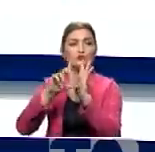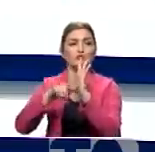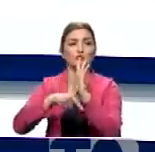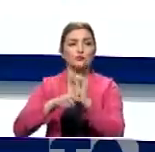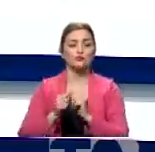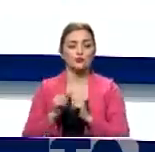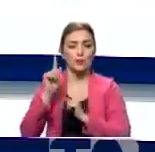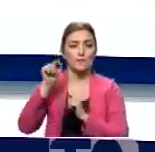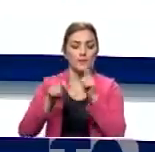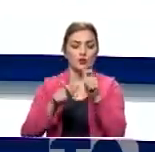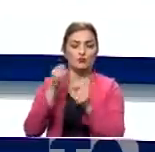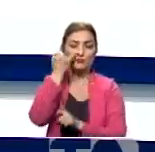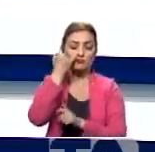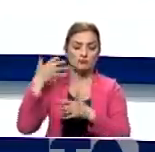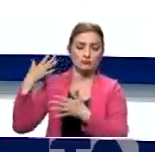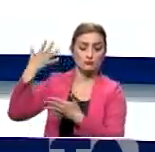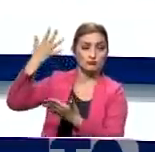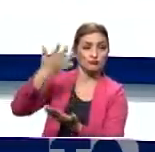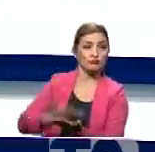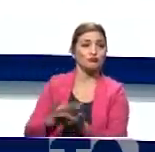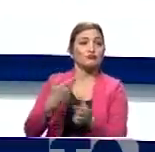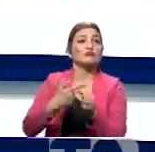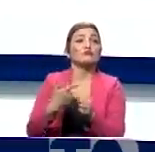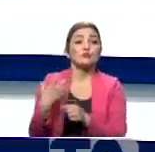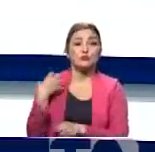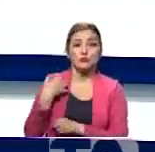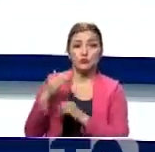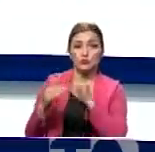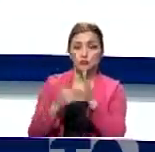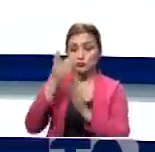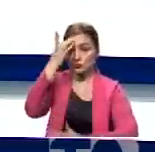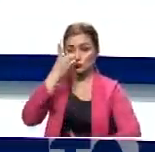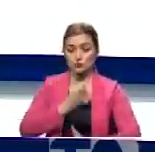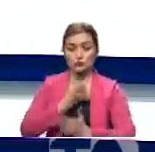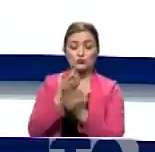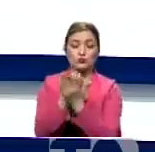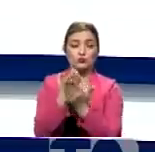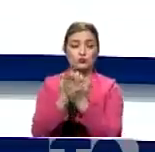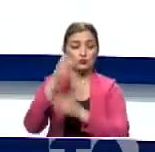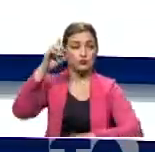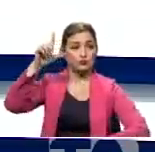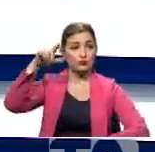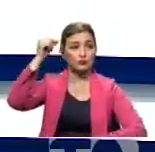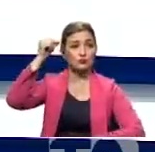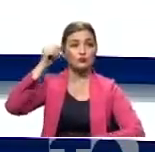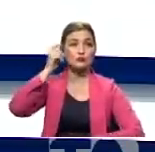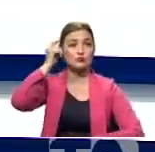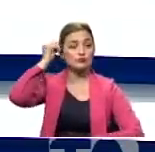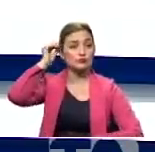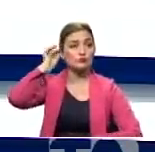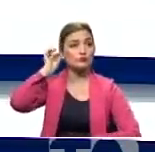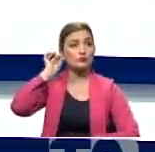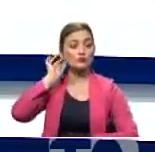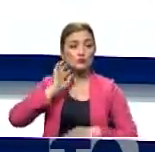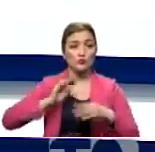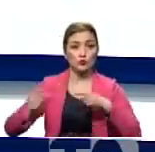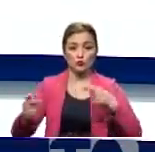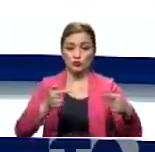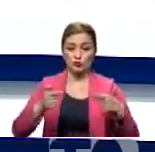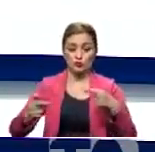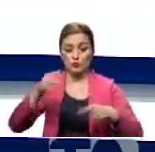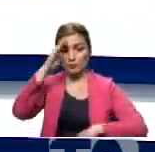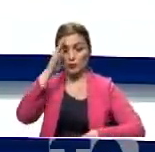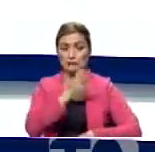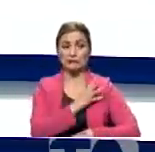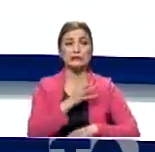7:55. Miles de indígenas llegaron a Quito para protestar contra las medidas económicas del gobierno. En su camino, los manifestantes tuvieron varios enfrentamientos con